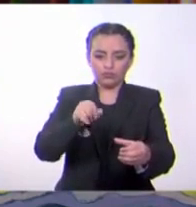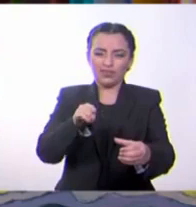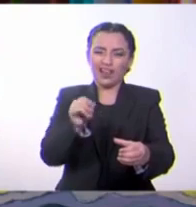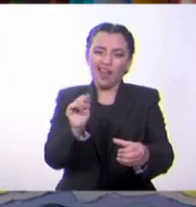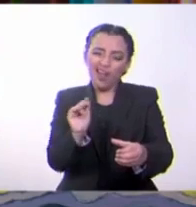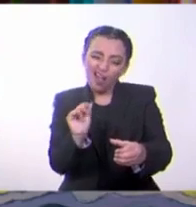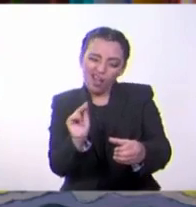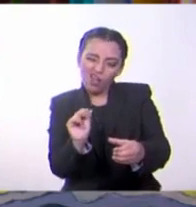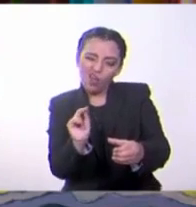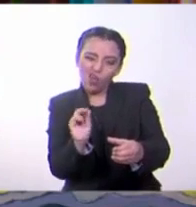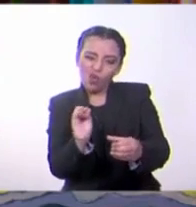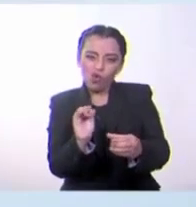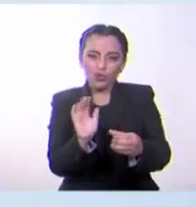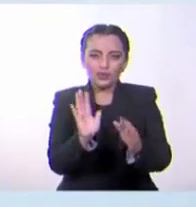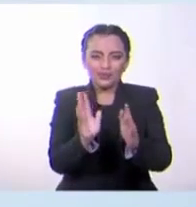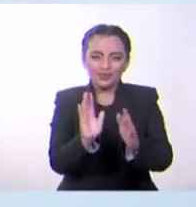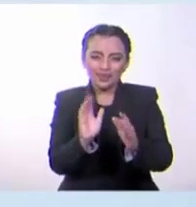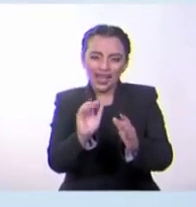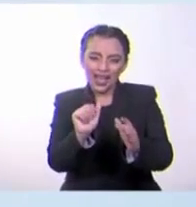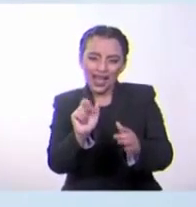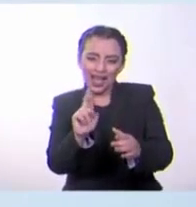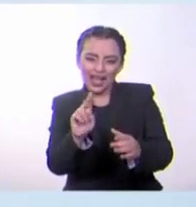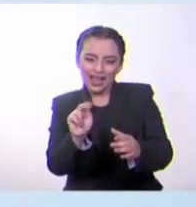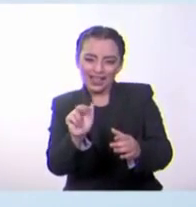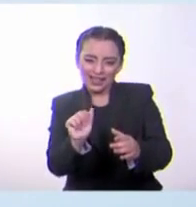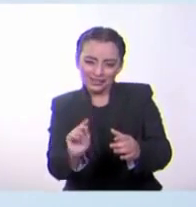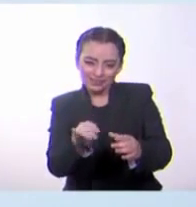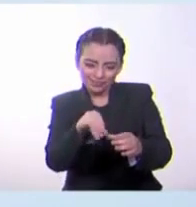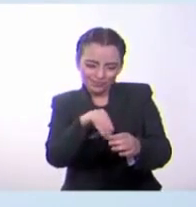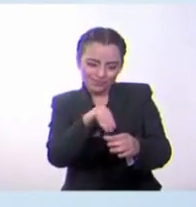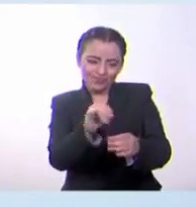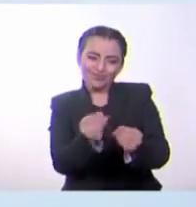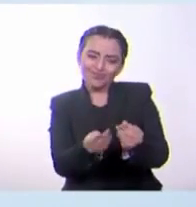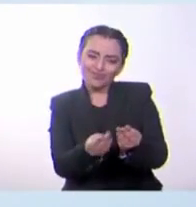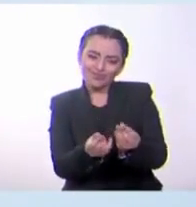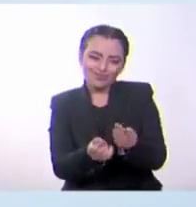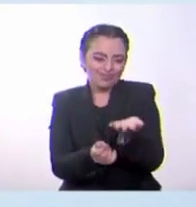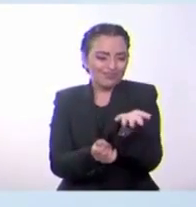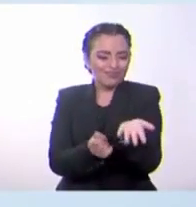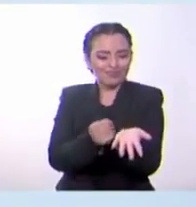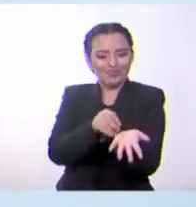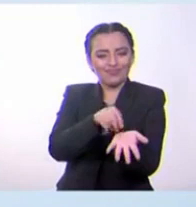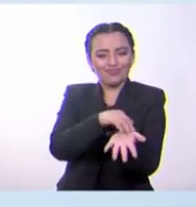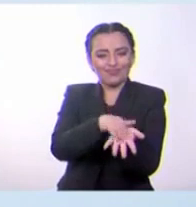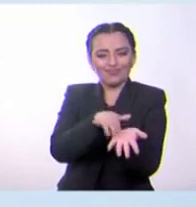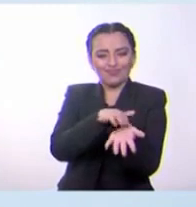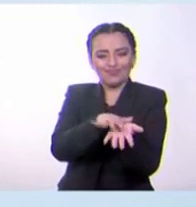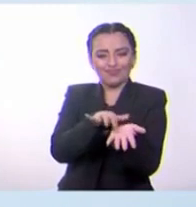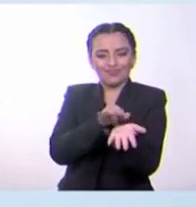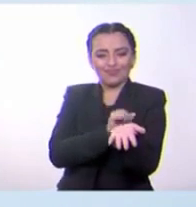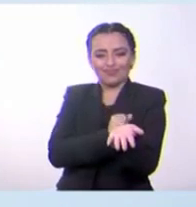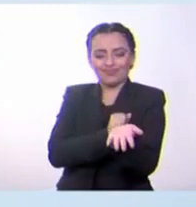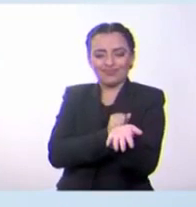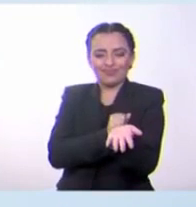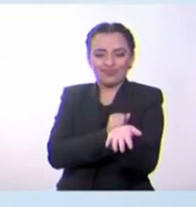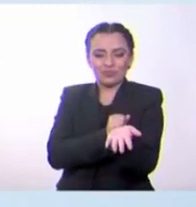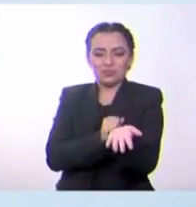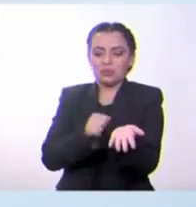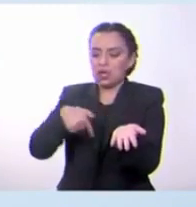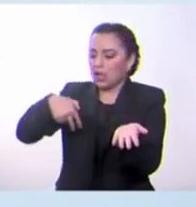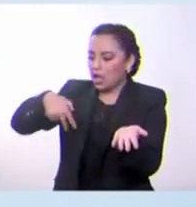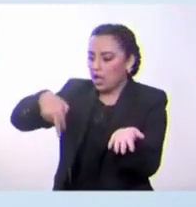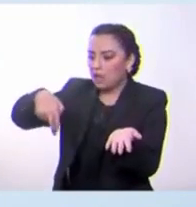muy arenoso, es expuesto y este tipo de suelo lo puedes encontrar en los caminos o en zonas que